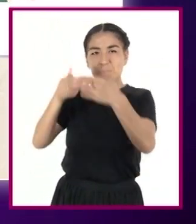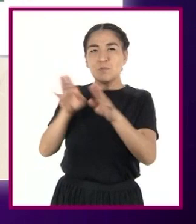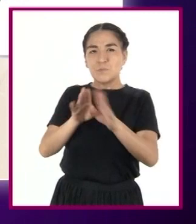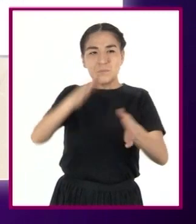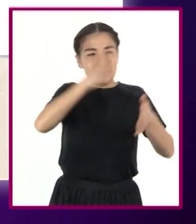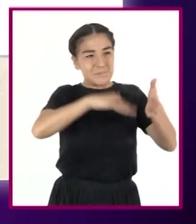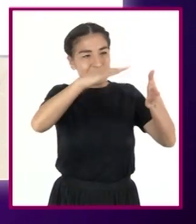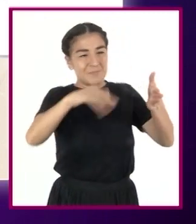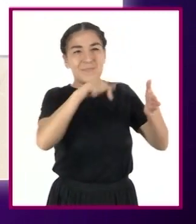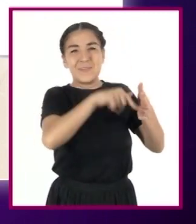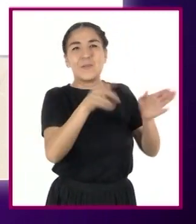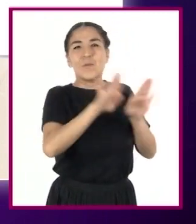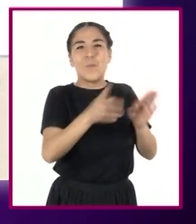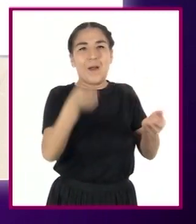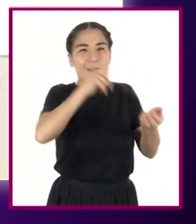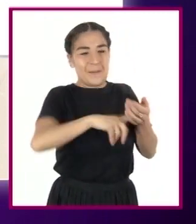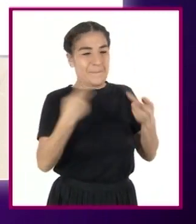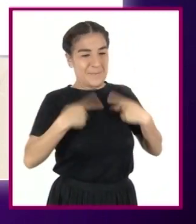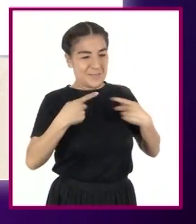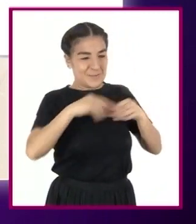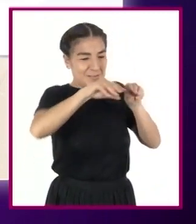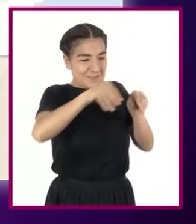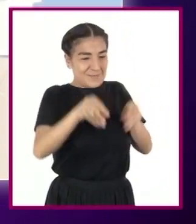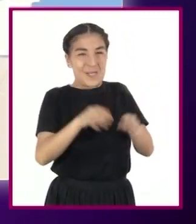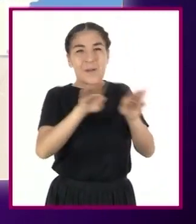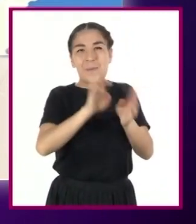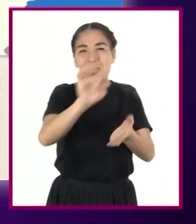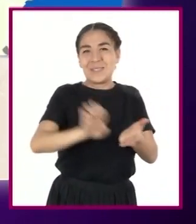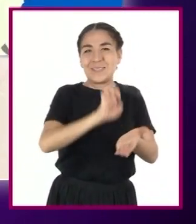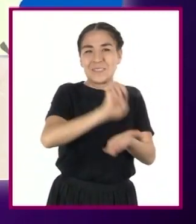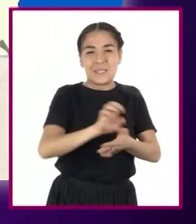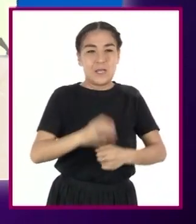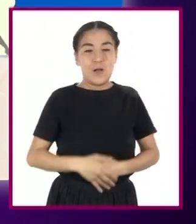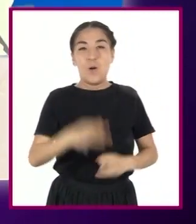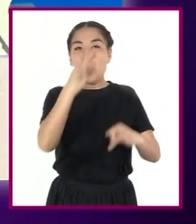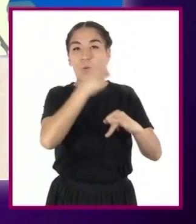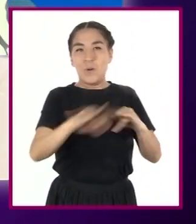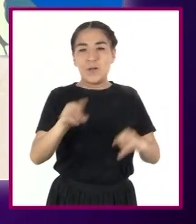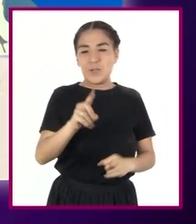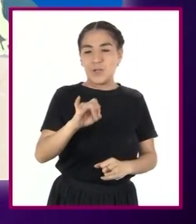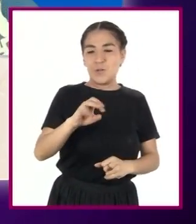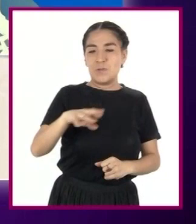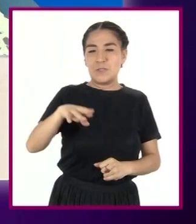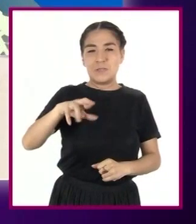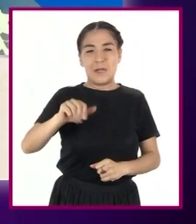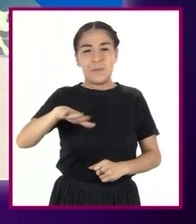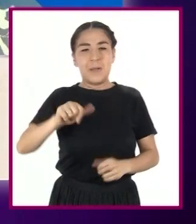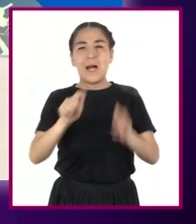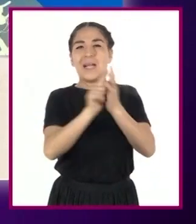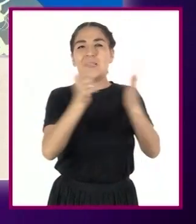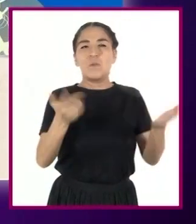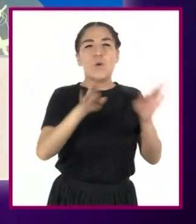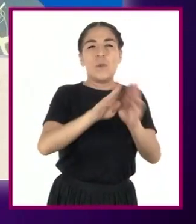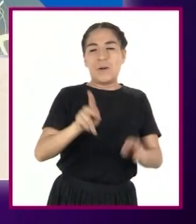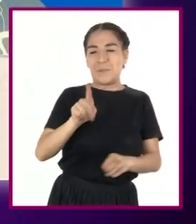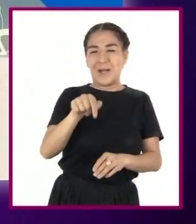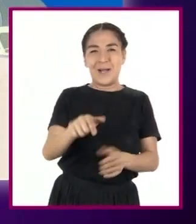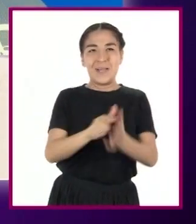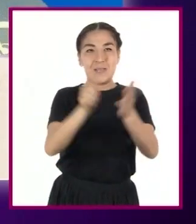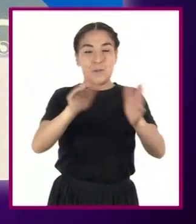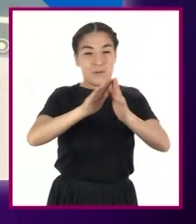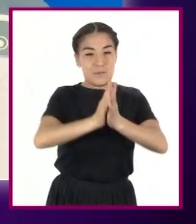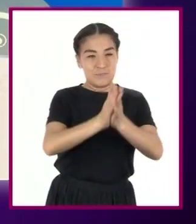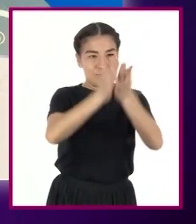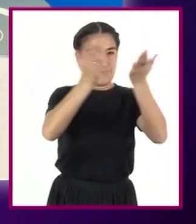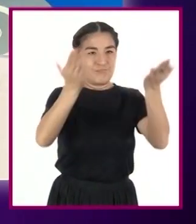que rodean a los personajes que intervienen en las escenas. Por último, el diorama de libro simula páginas de un libro, pero al abrirlo